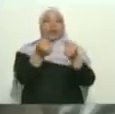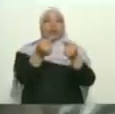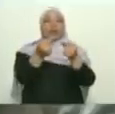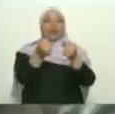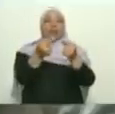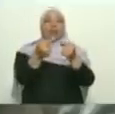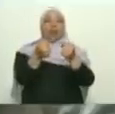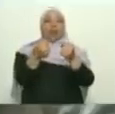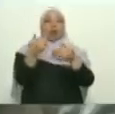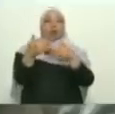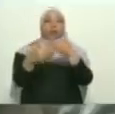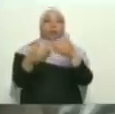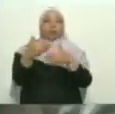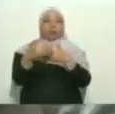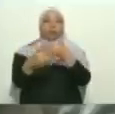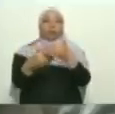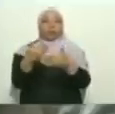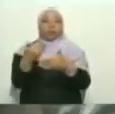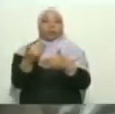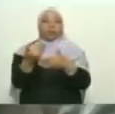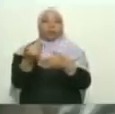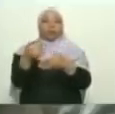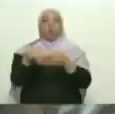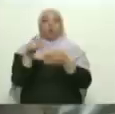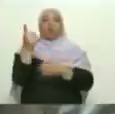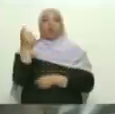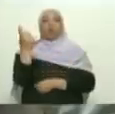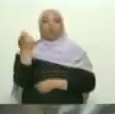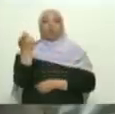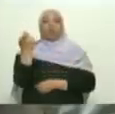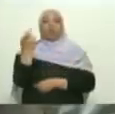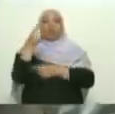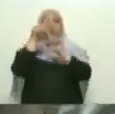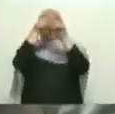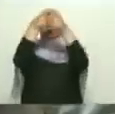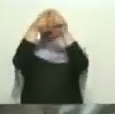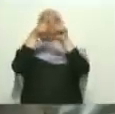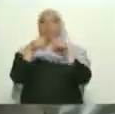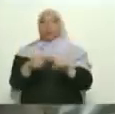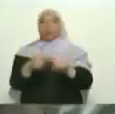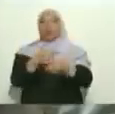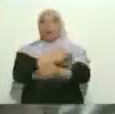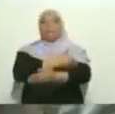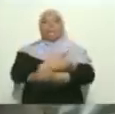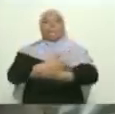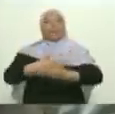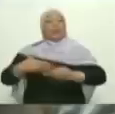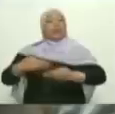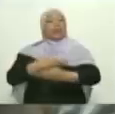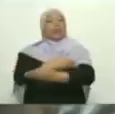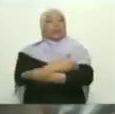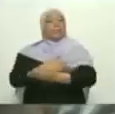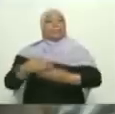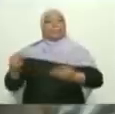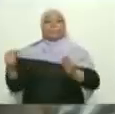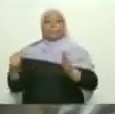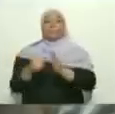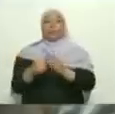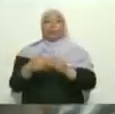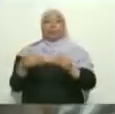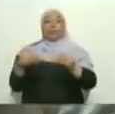llenas, yo creo que todavía no está cuantificado realmente los miles de millones de dólares que se